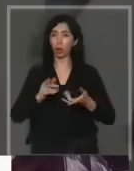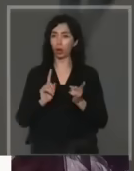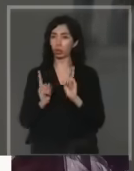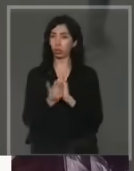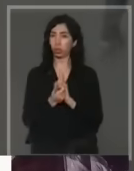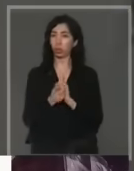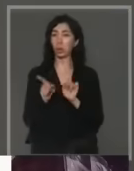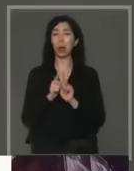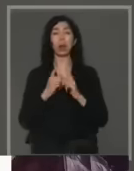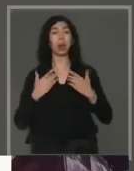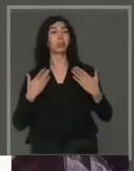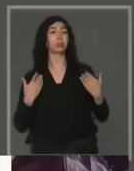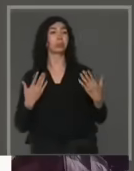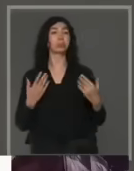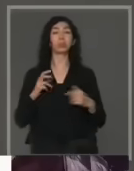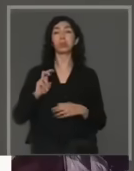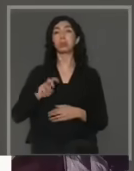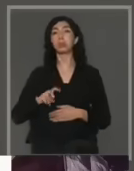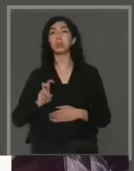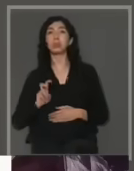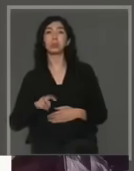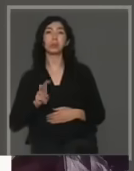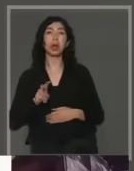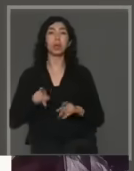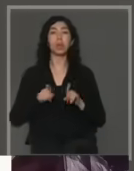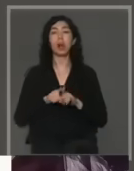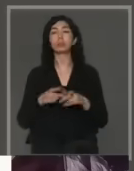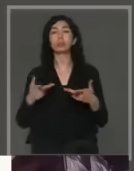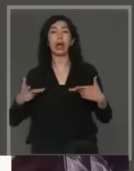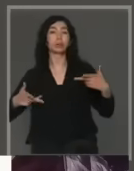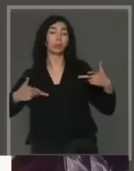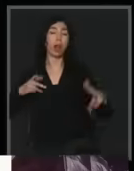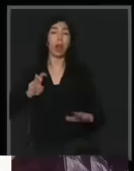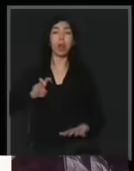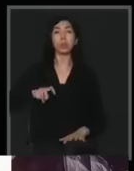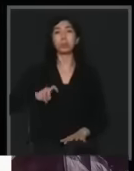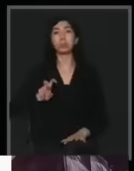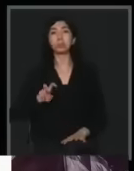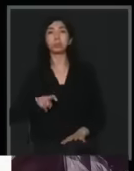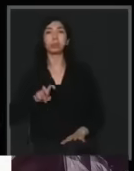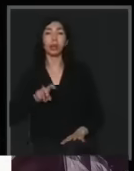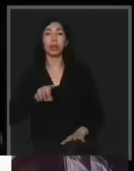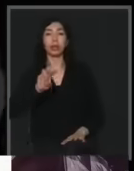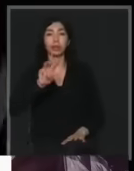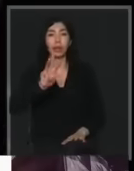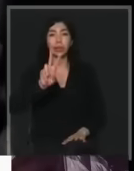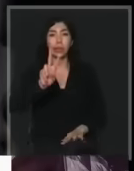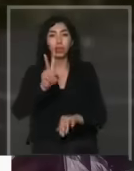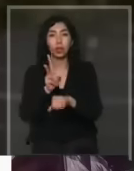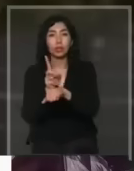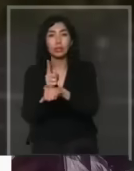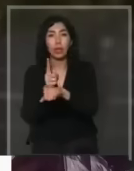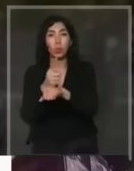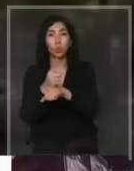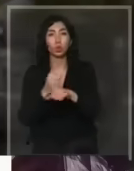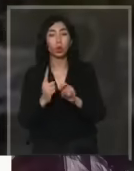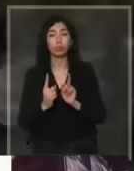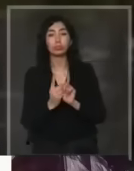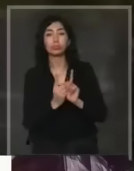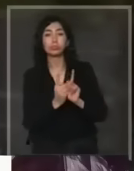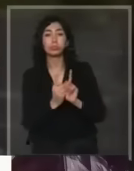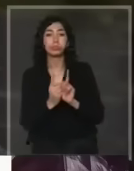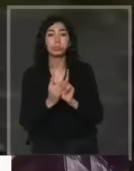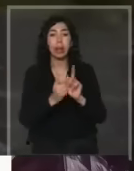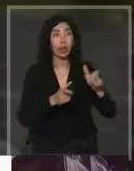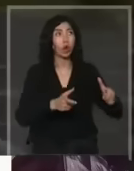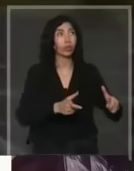prensa. Aquí luce un look sport, casual. 32 segundos de imágenes que dan cuenta de la salida de ambos del centro